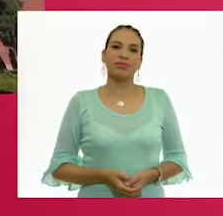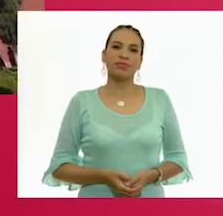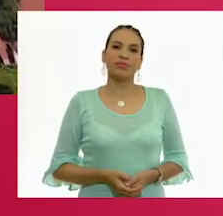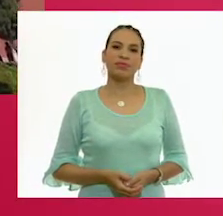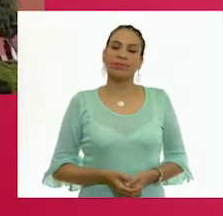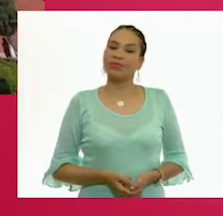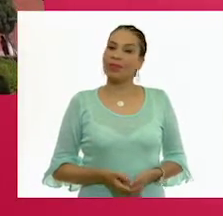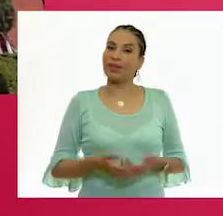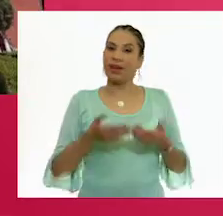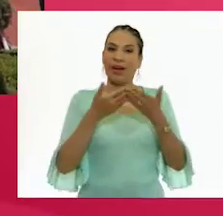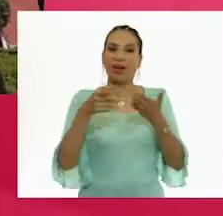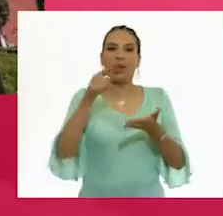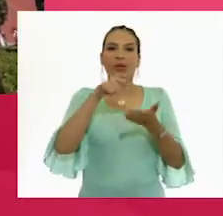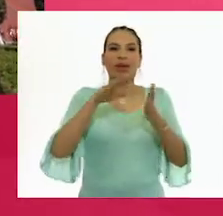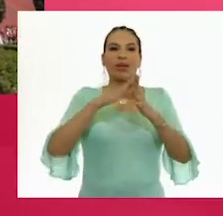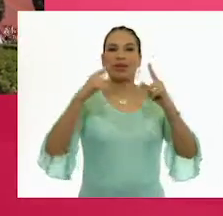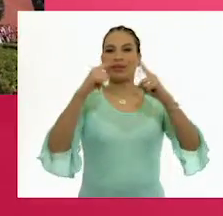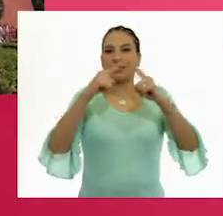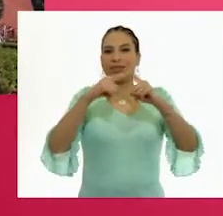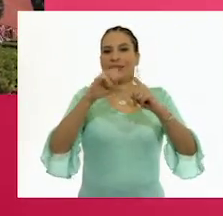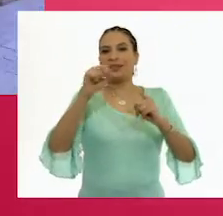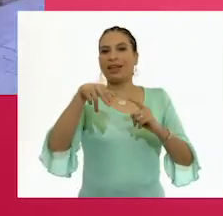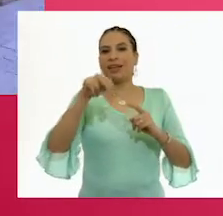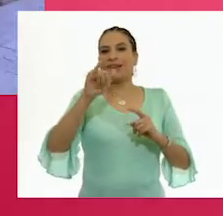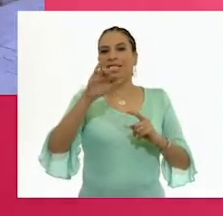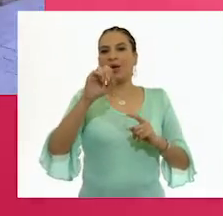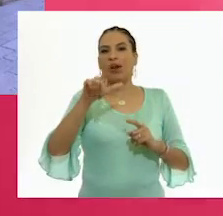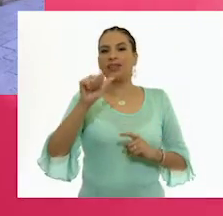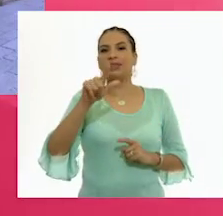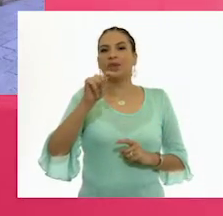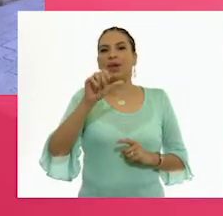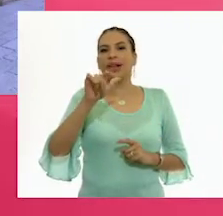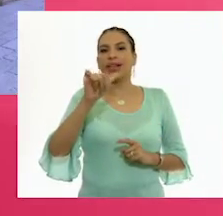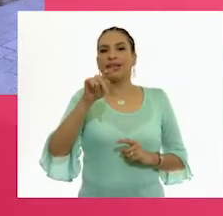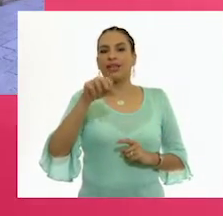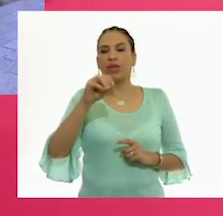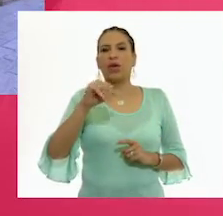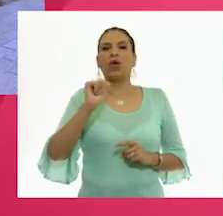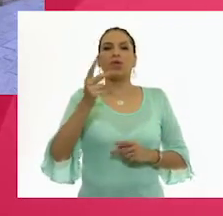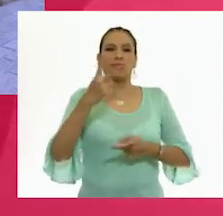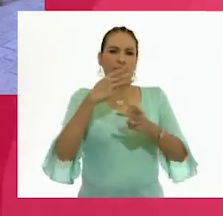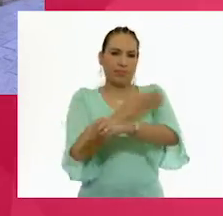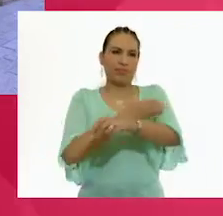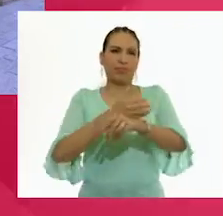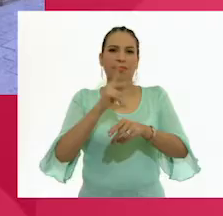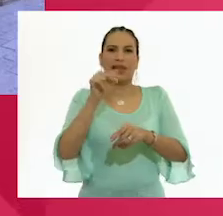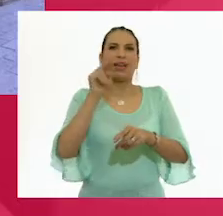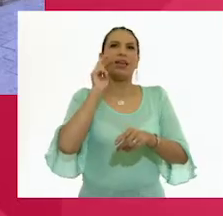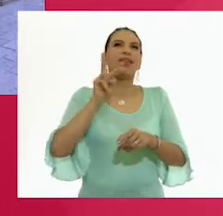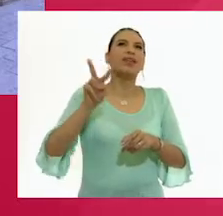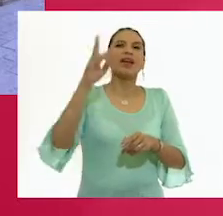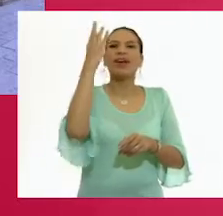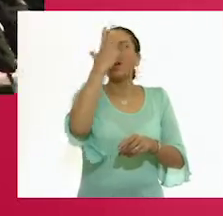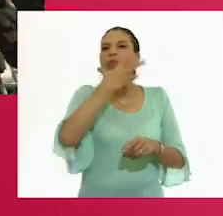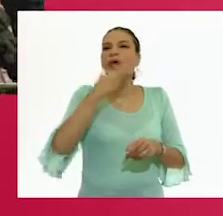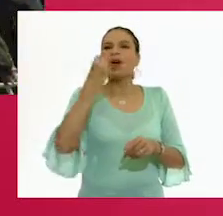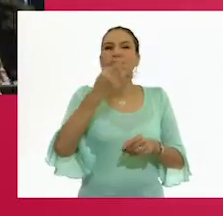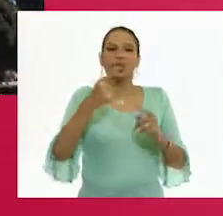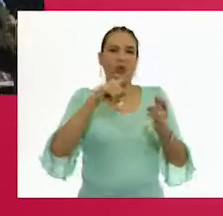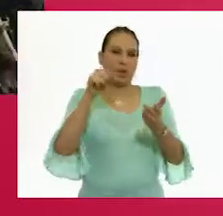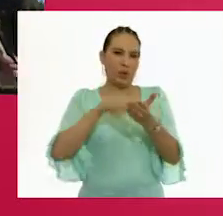Nos encontramos en el convento de San Nicolás Tolentino y nos acompaña Pepe para conocer a la perfección este magnífico lugar.